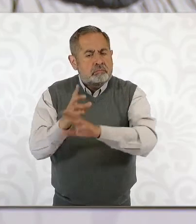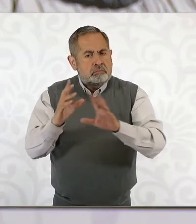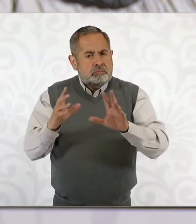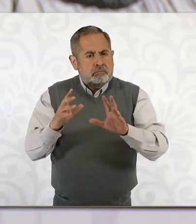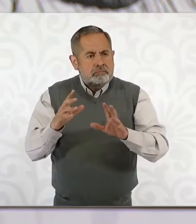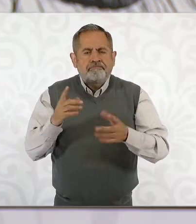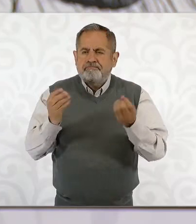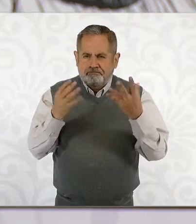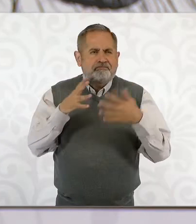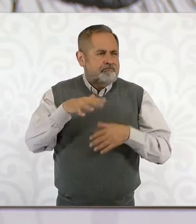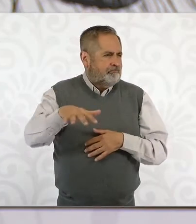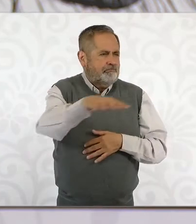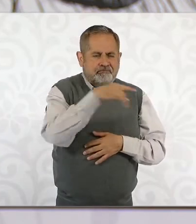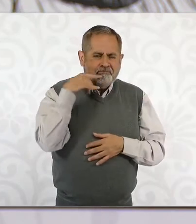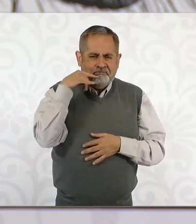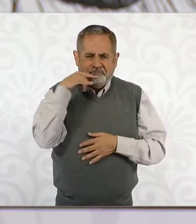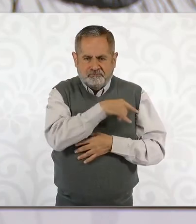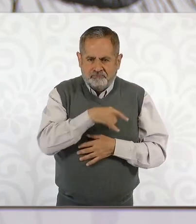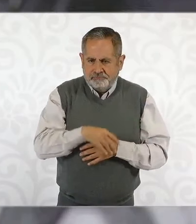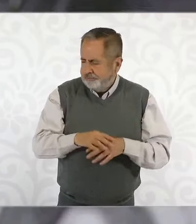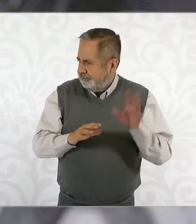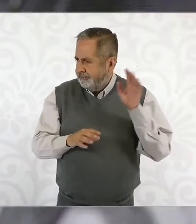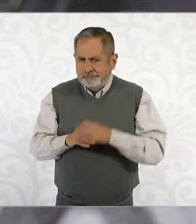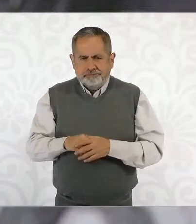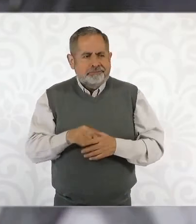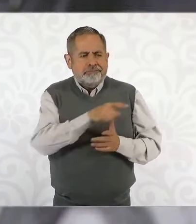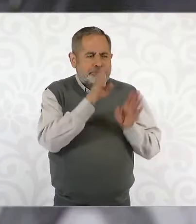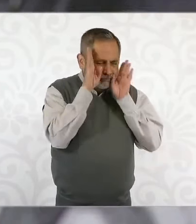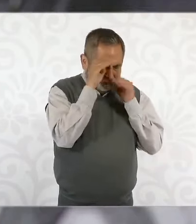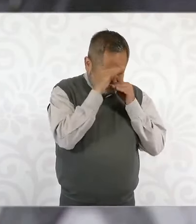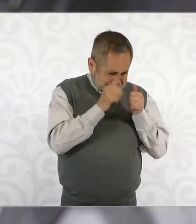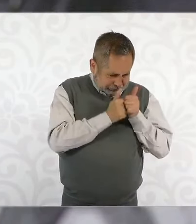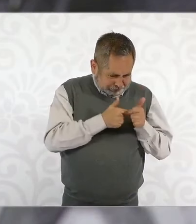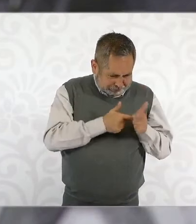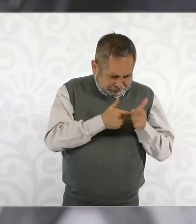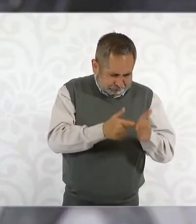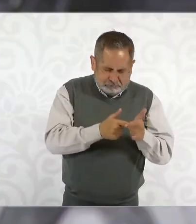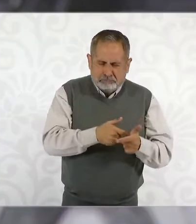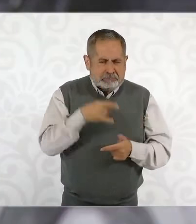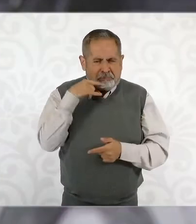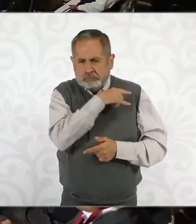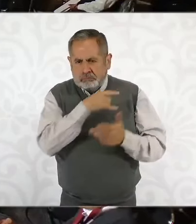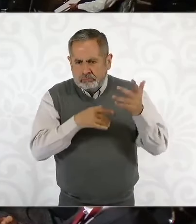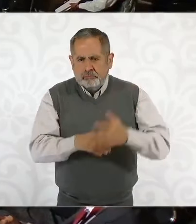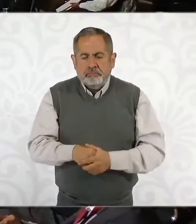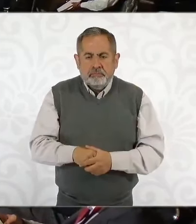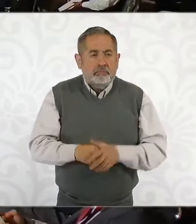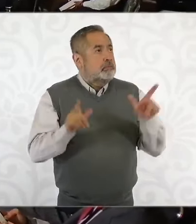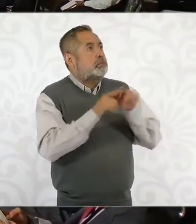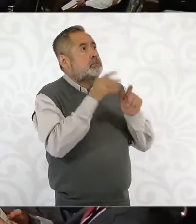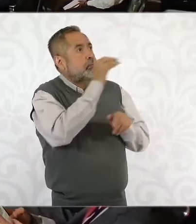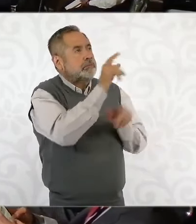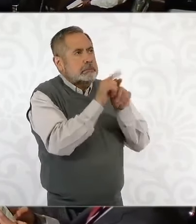mucha hipocresía, particularmente en el conservadurismo. Sí. Nada más para hacer una acotación,